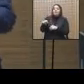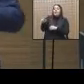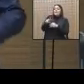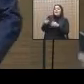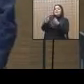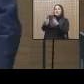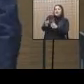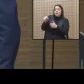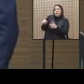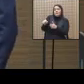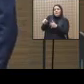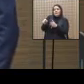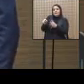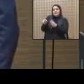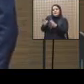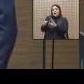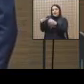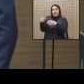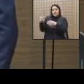un pequeño recorte.